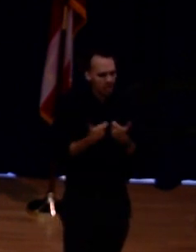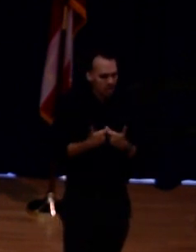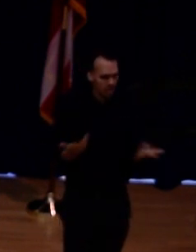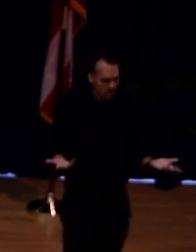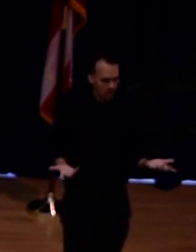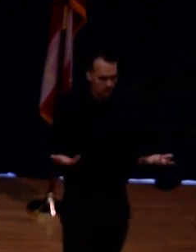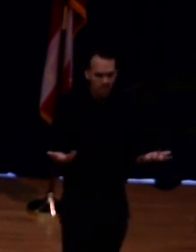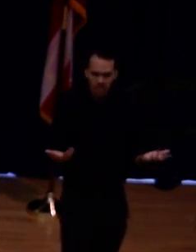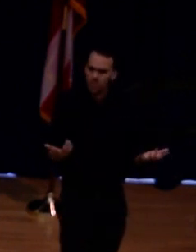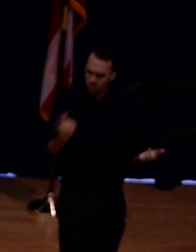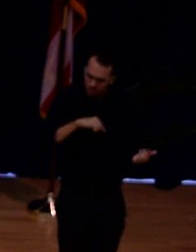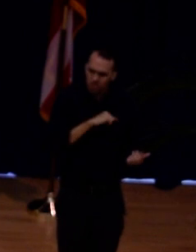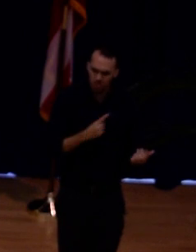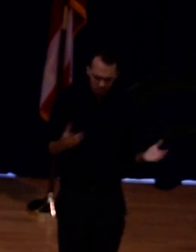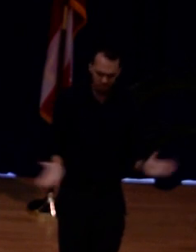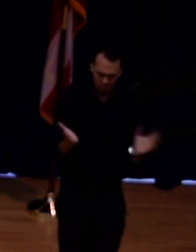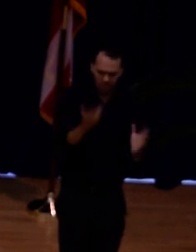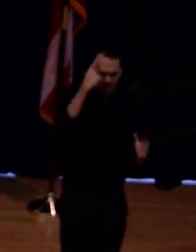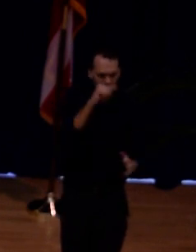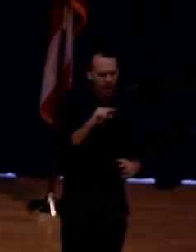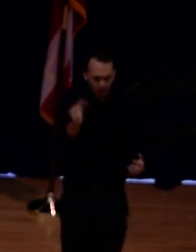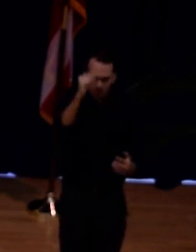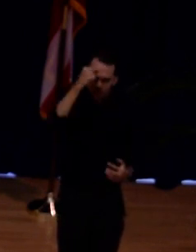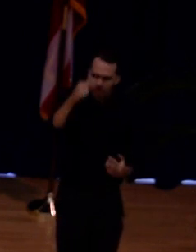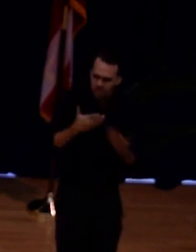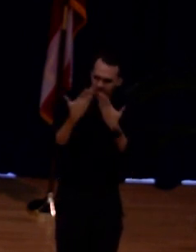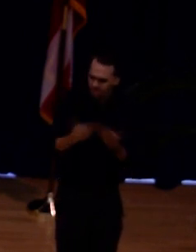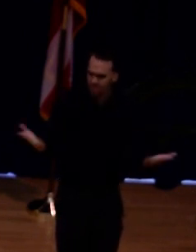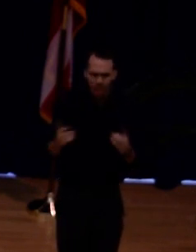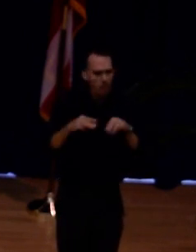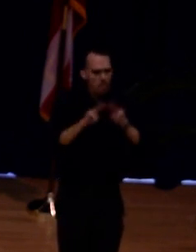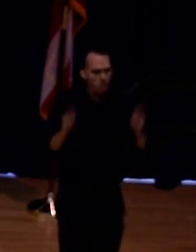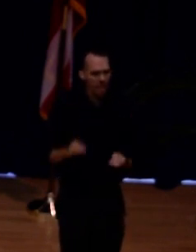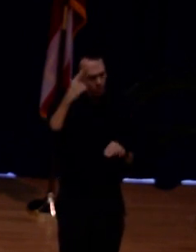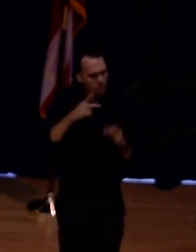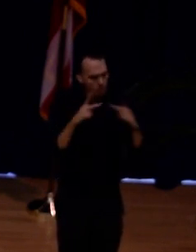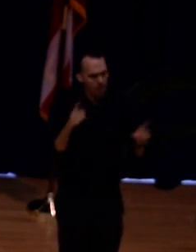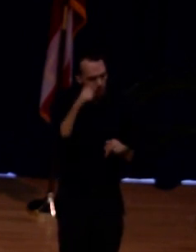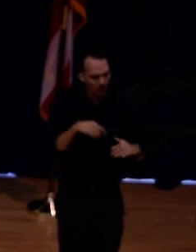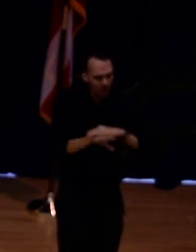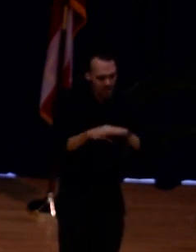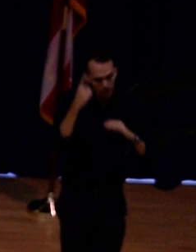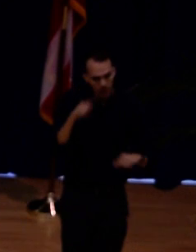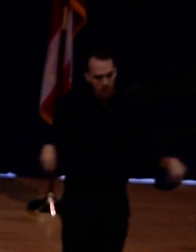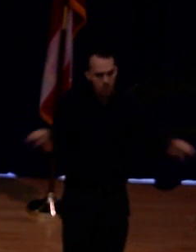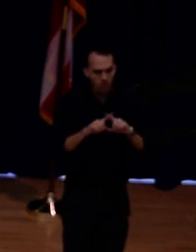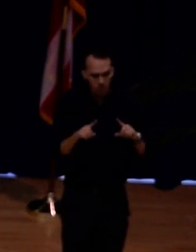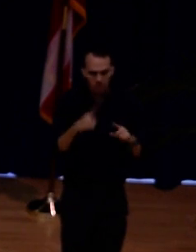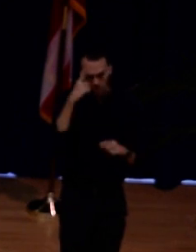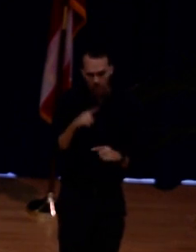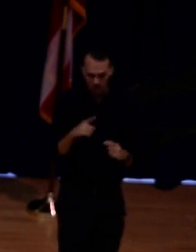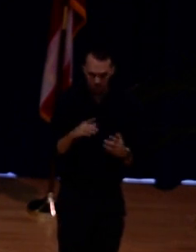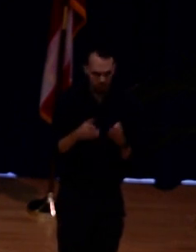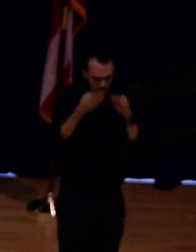insistimos en que tenemos que transformar la gobernanza para que sea un modelo público y asequible para todo el mundo, sin la politización